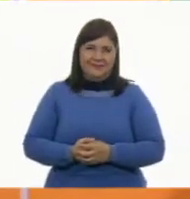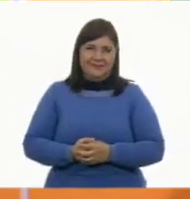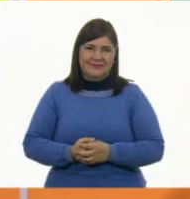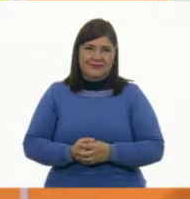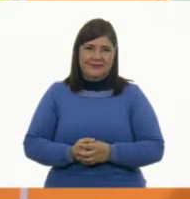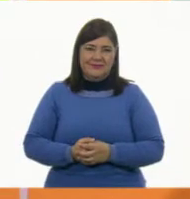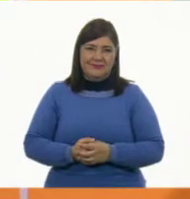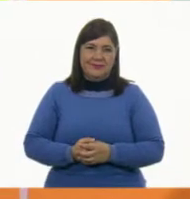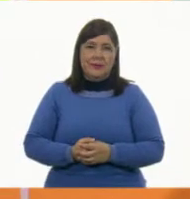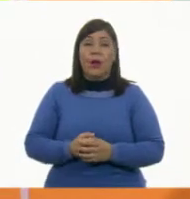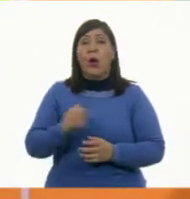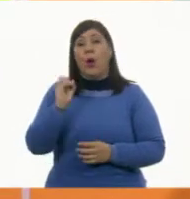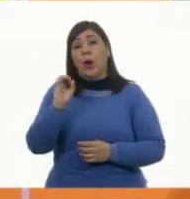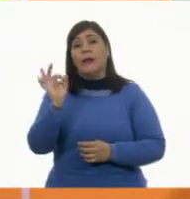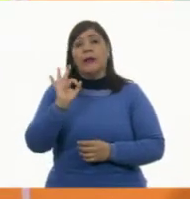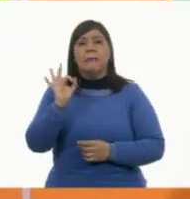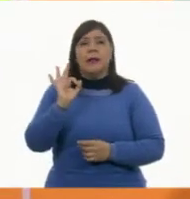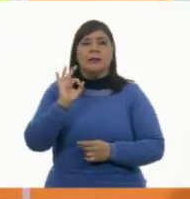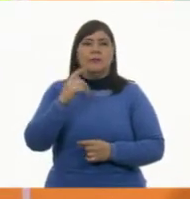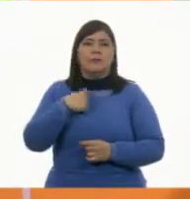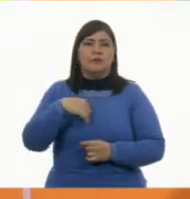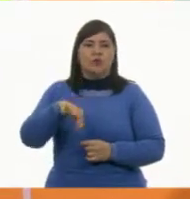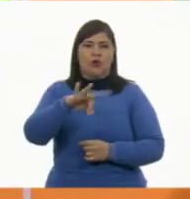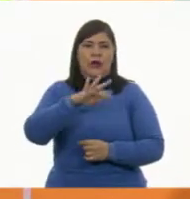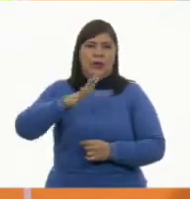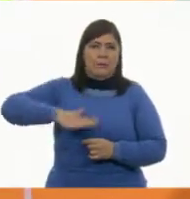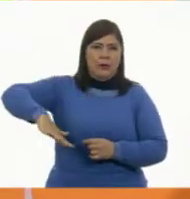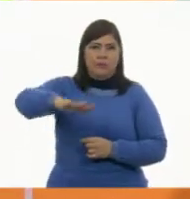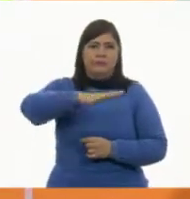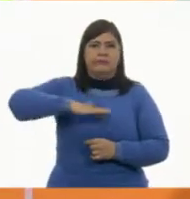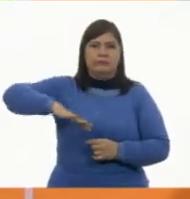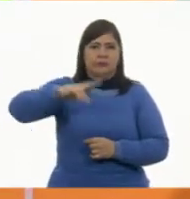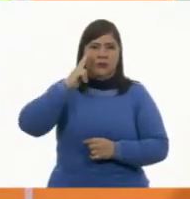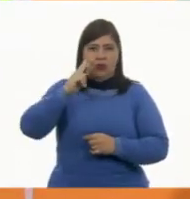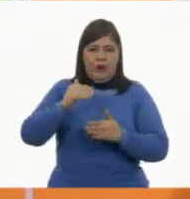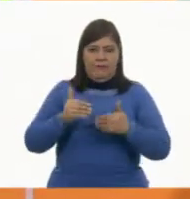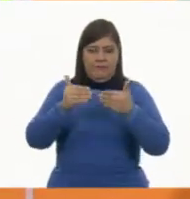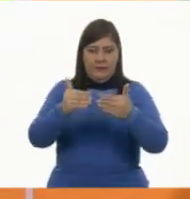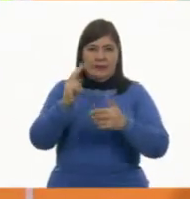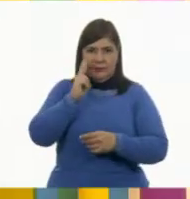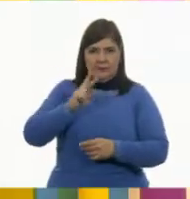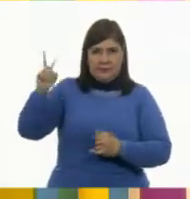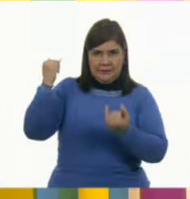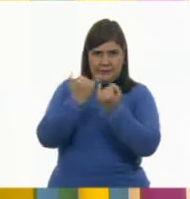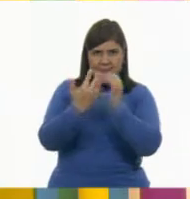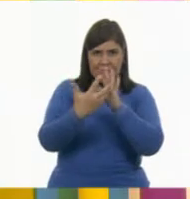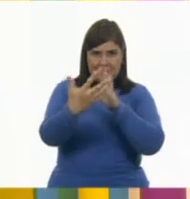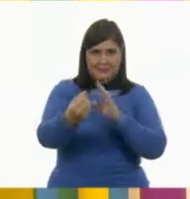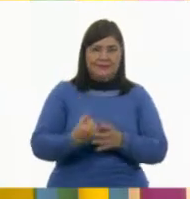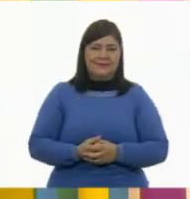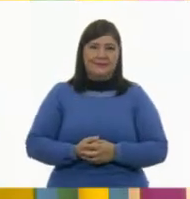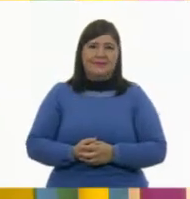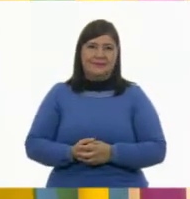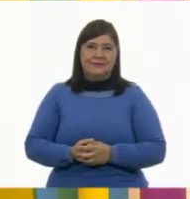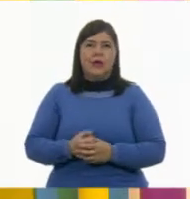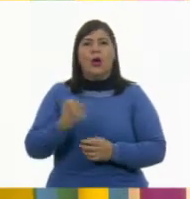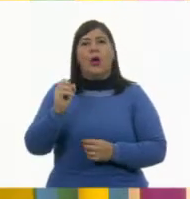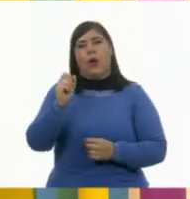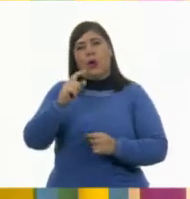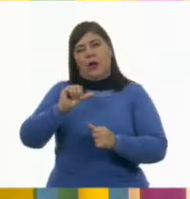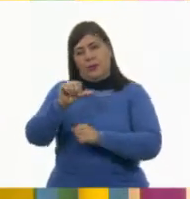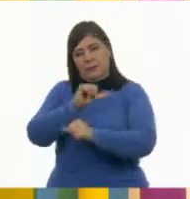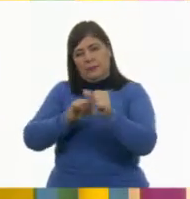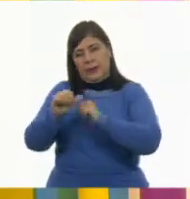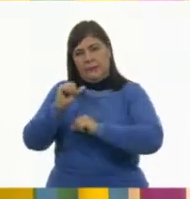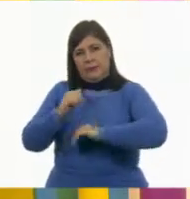círculo. O también podría ser al frente. Círculo, círculo, círculo, círculo. O con la otra